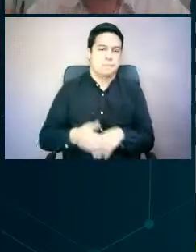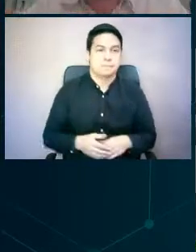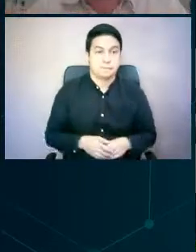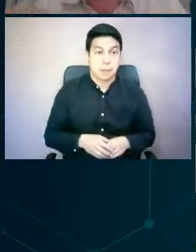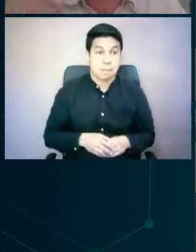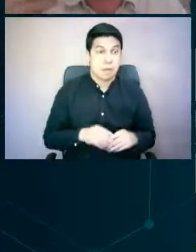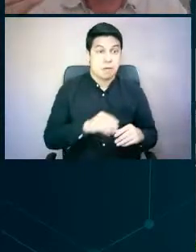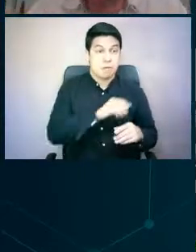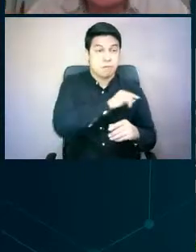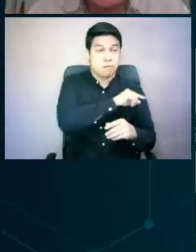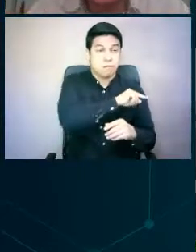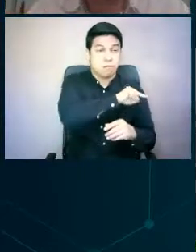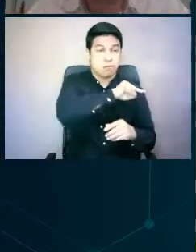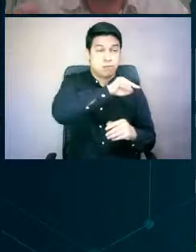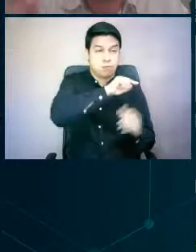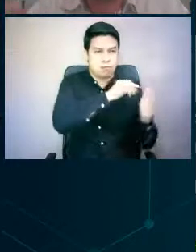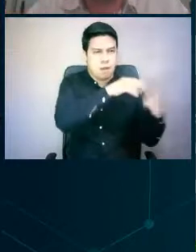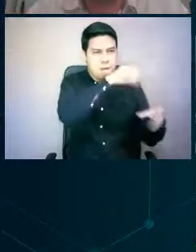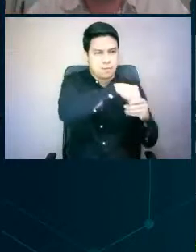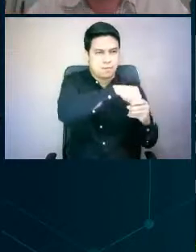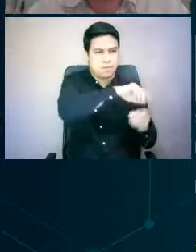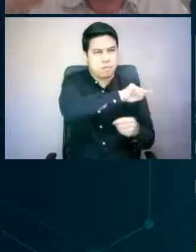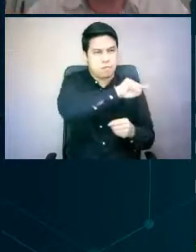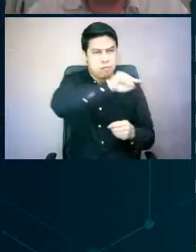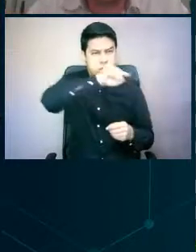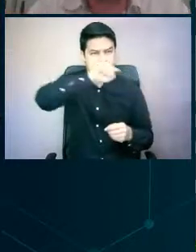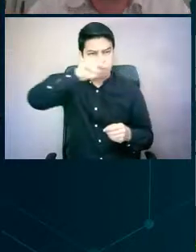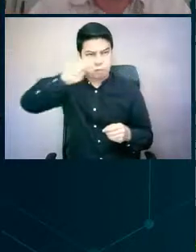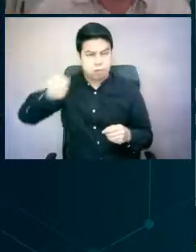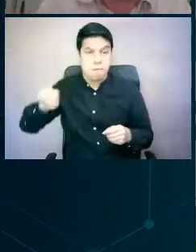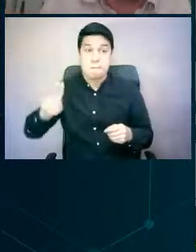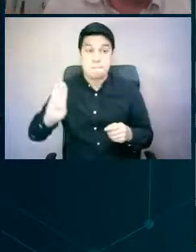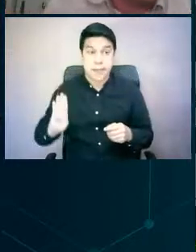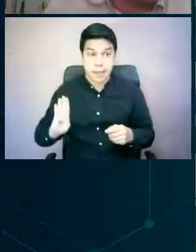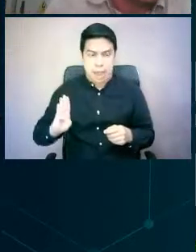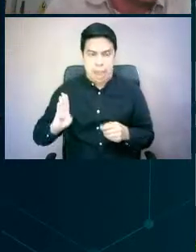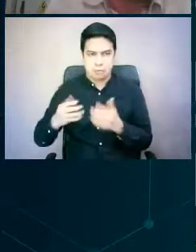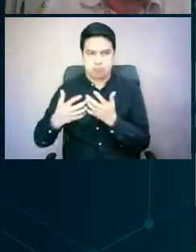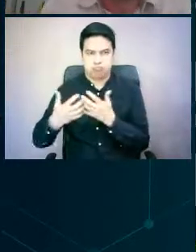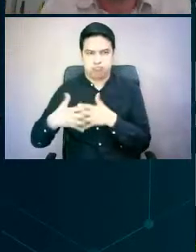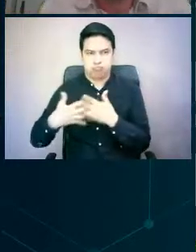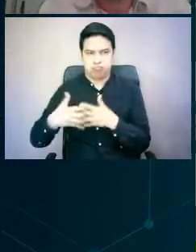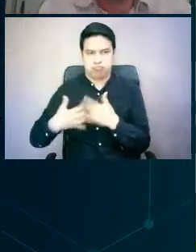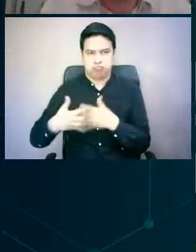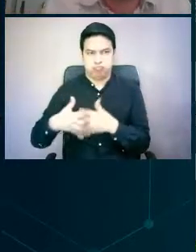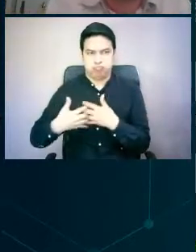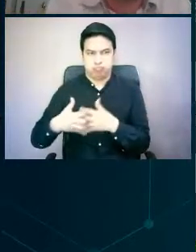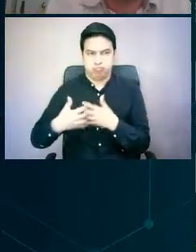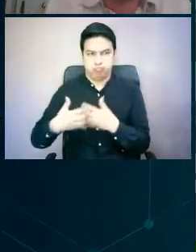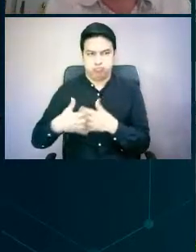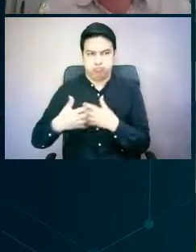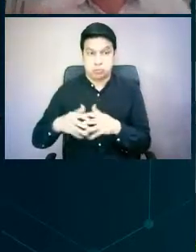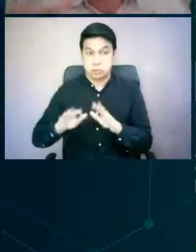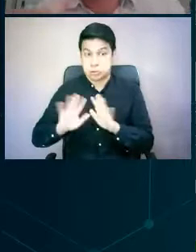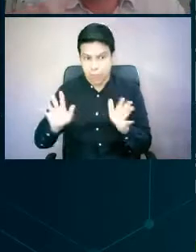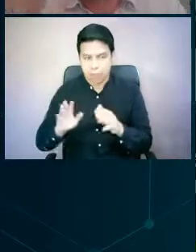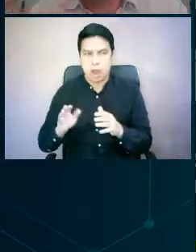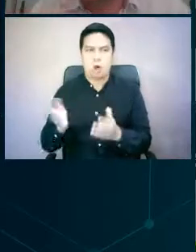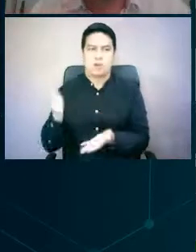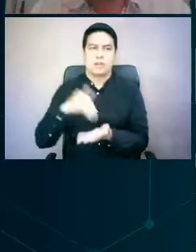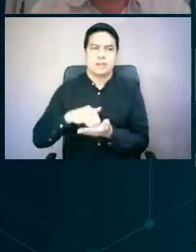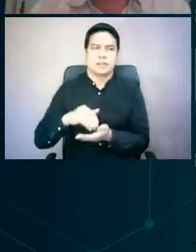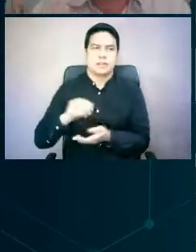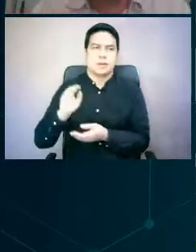B, hay un procesamiento del extremo B y ese paquete nuevamente se envía al extremo A con